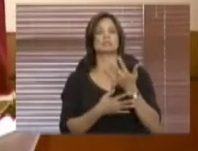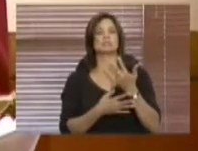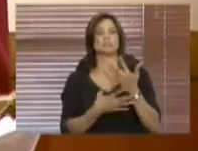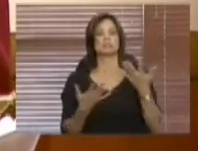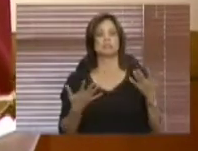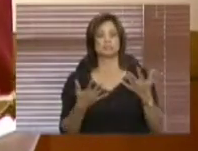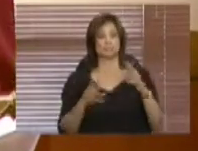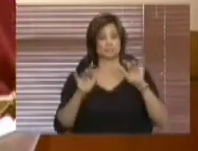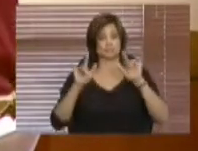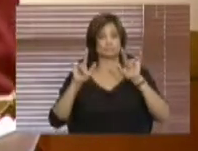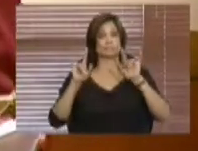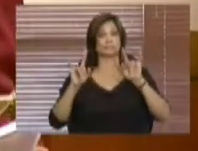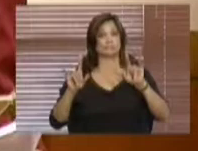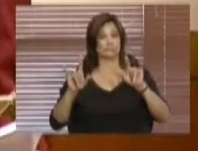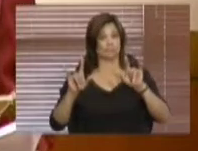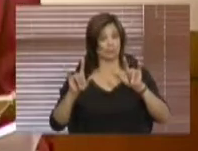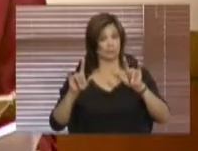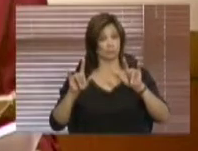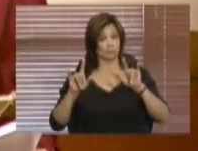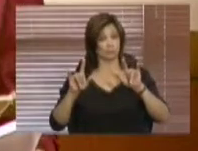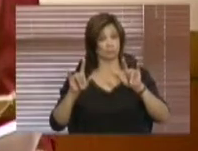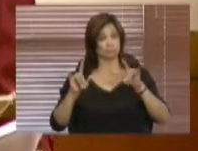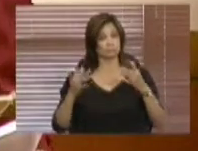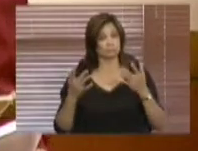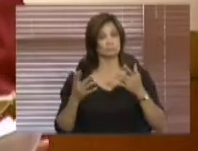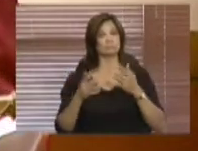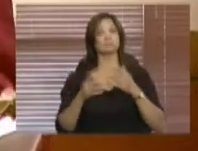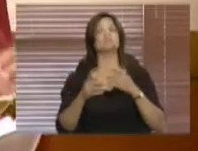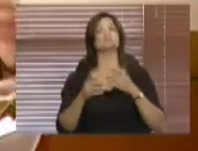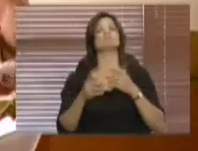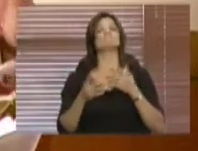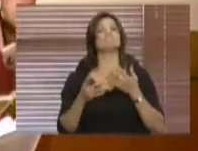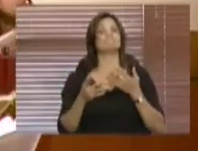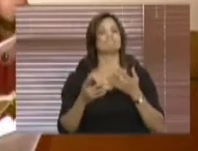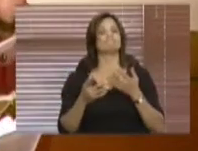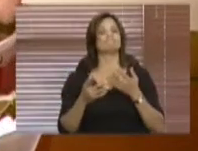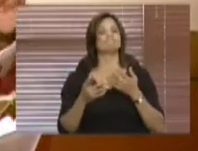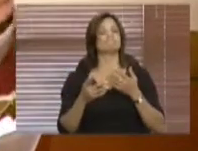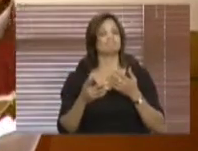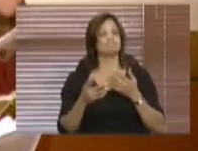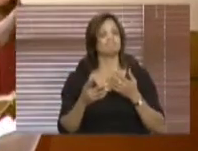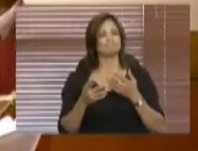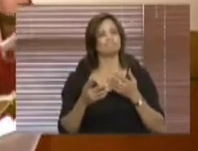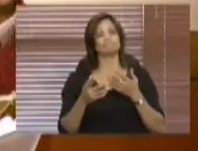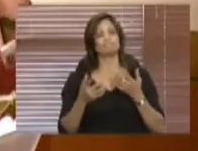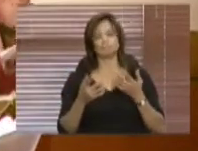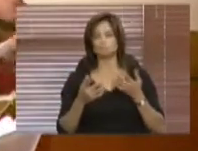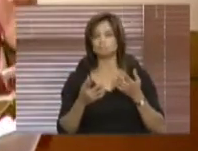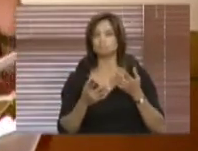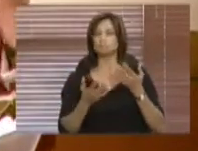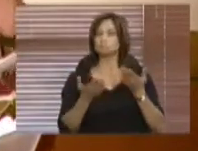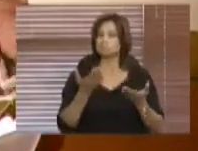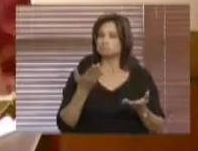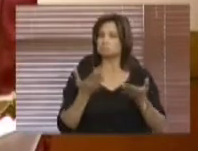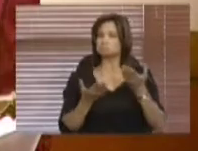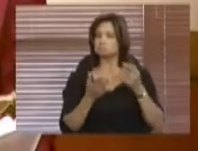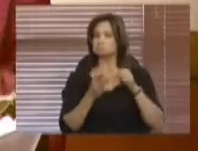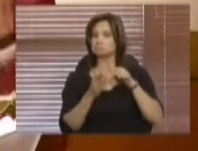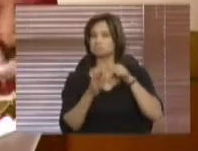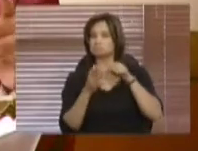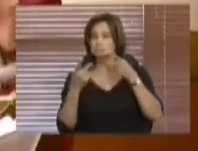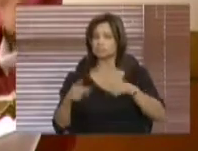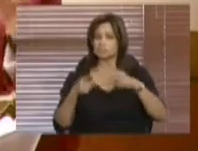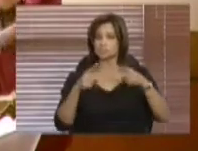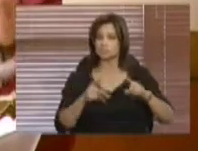en Santiago de los Caballeros, ante las corrientes marinas de superficie y del fondo